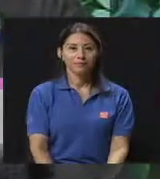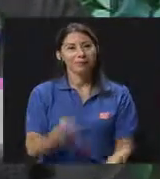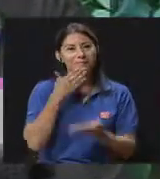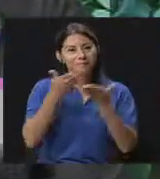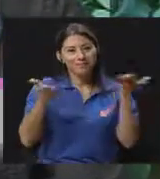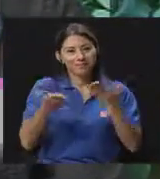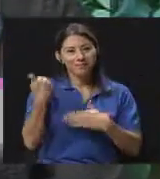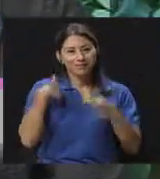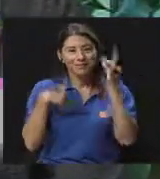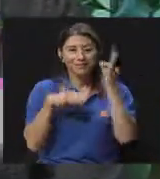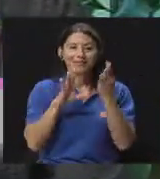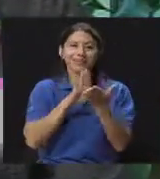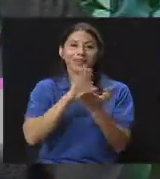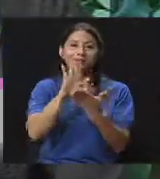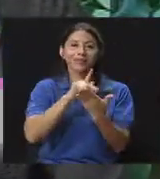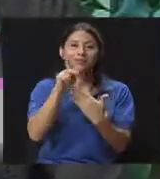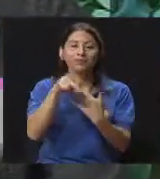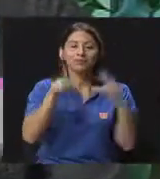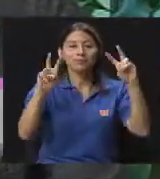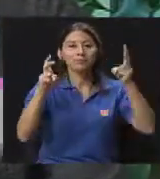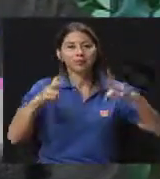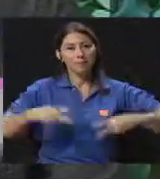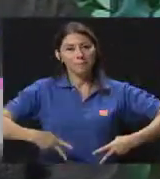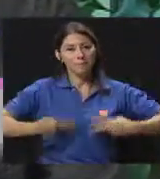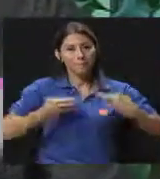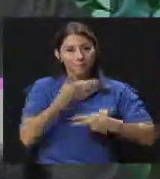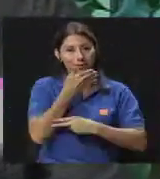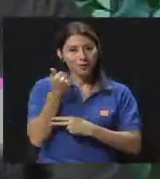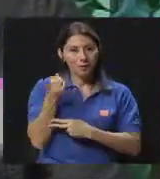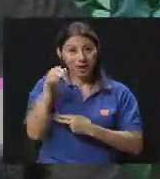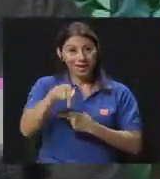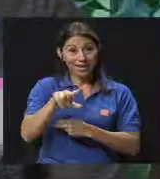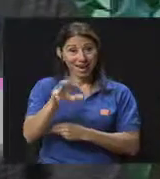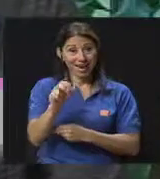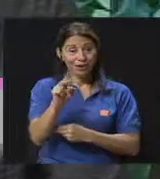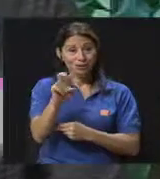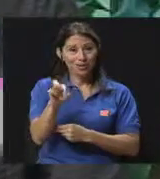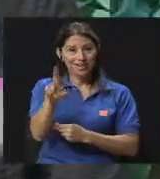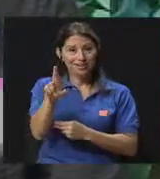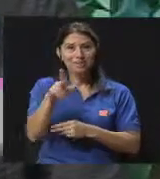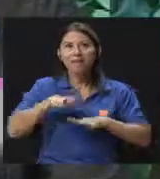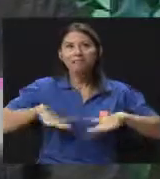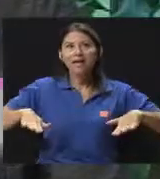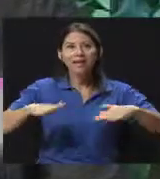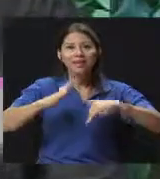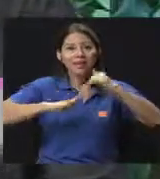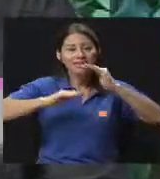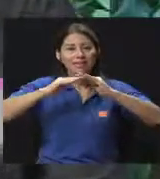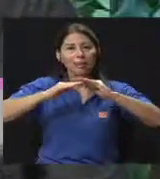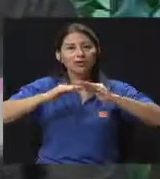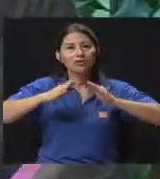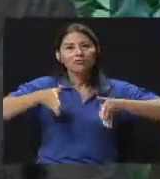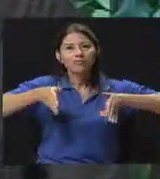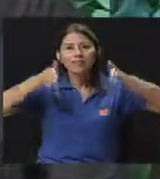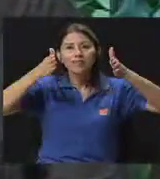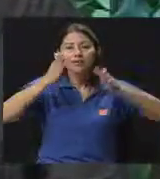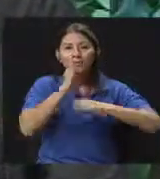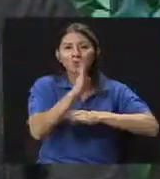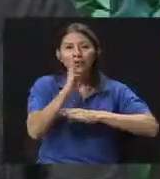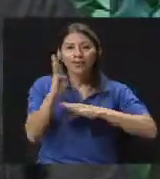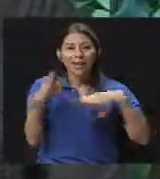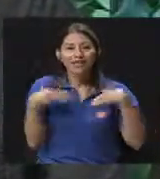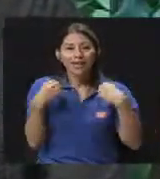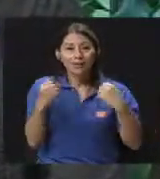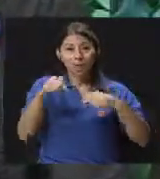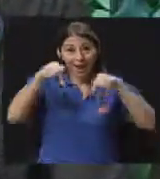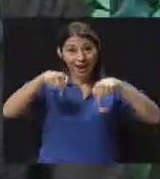Bienvenidas y bienvenidos a su programa Vivir Mejor, aquí por su canal UCR. Nos encontramos desde la Biblioteca de la Salud, exactamente aquí en la Universidad